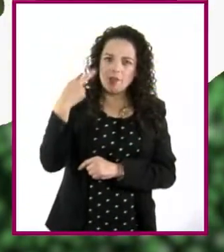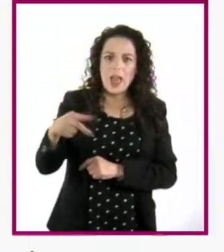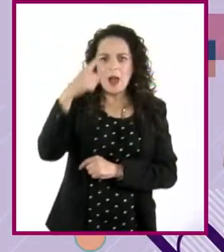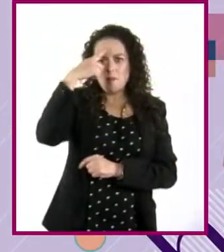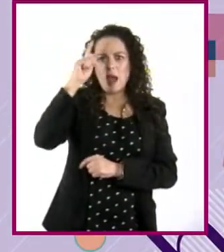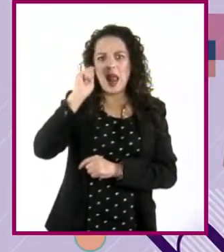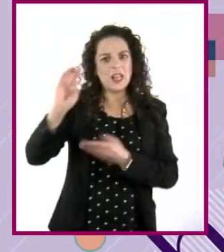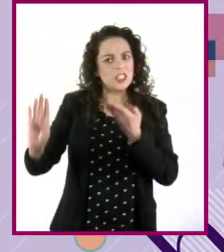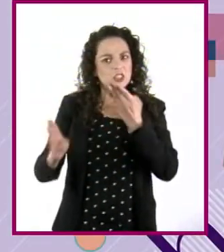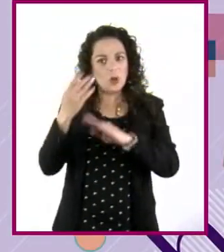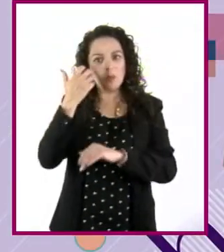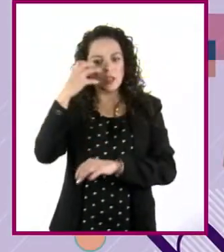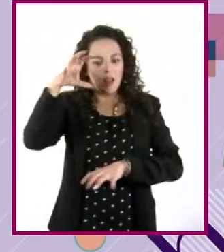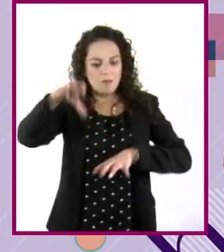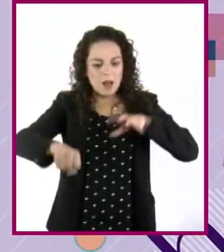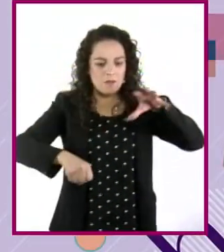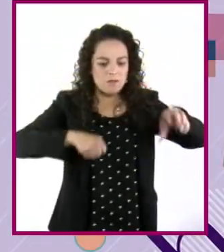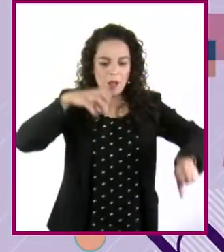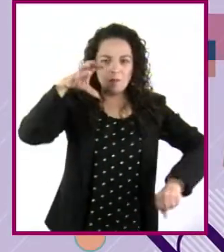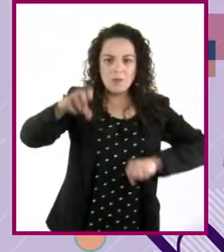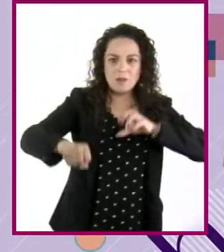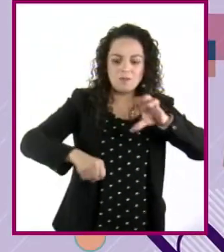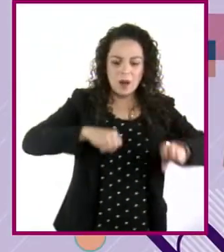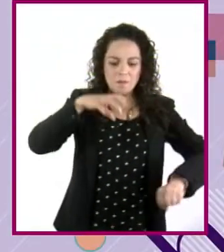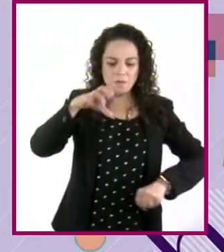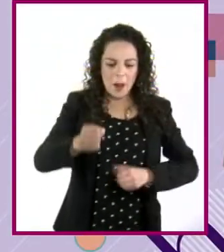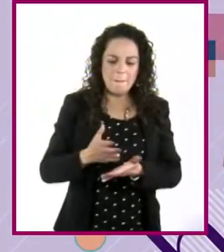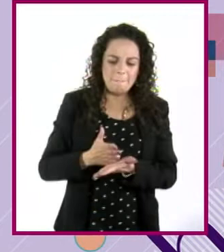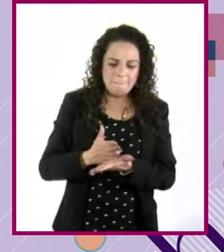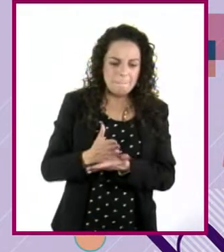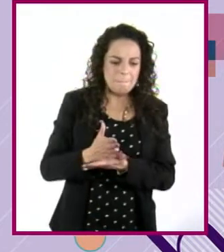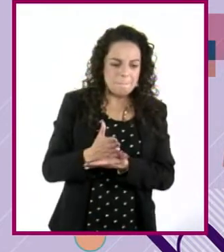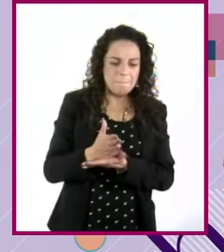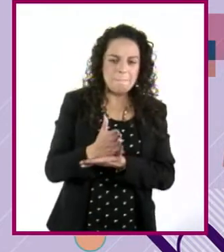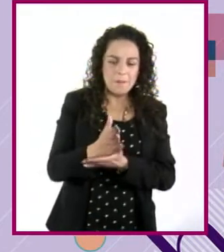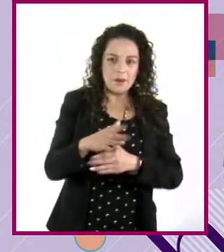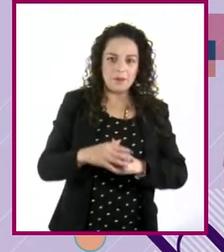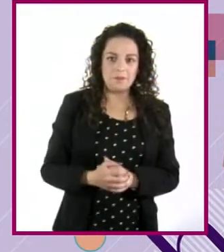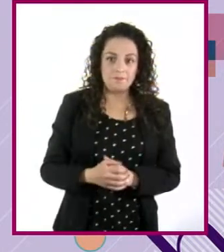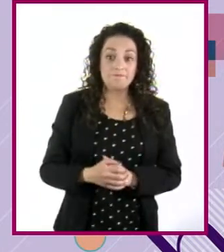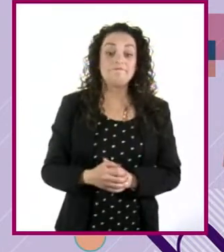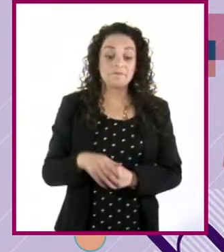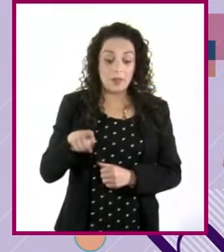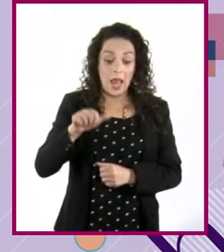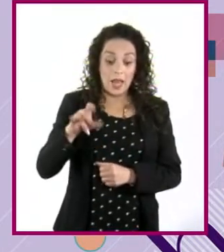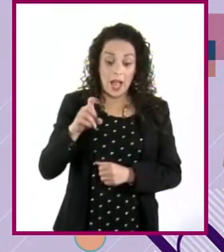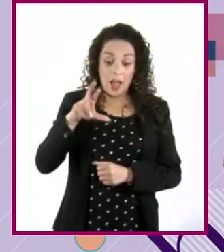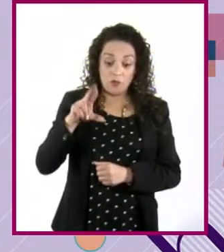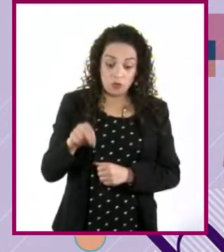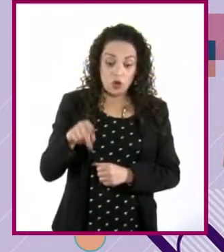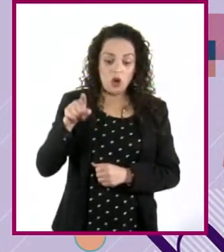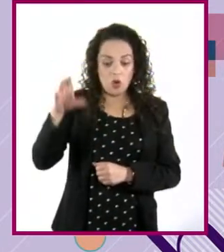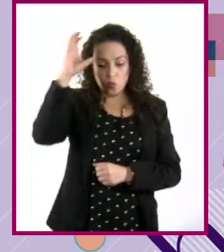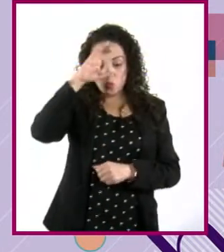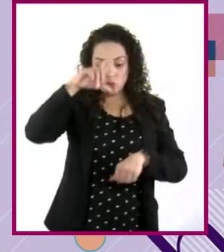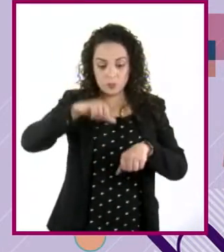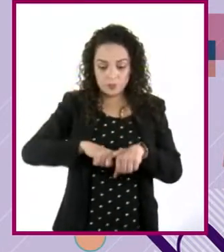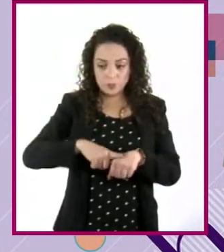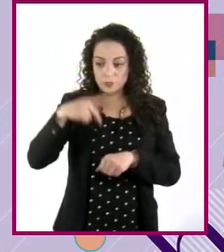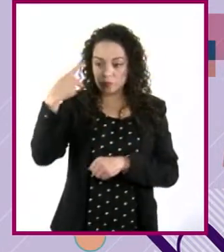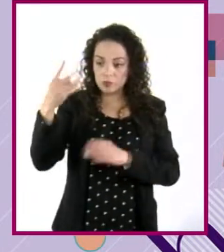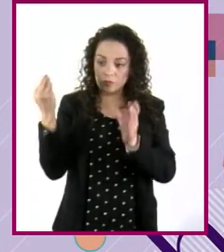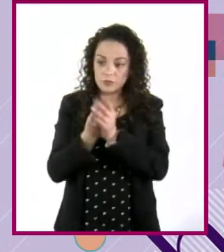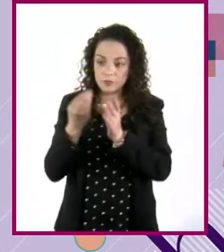medio mundo. Conforme avanzaba en su campaña de conquistas, Alejandro Magno fue llevando la cultura y el pensamiento de la